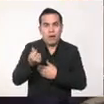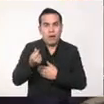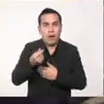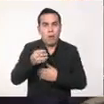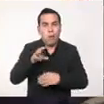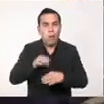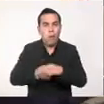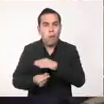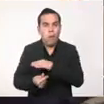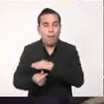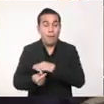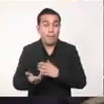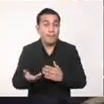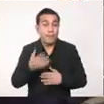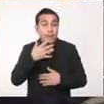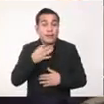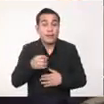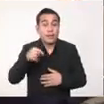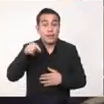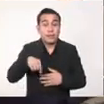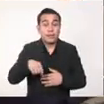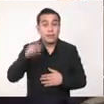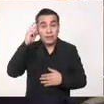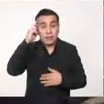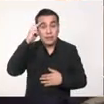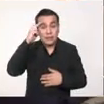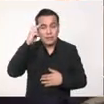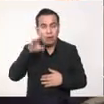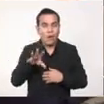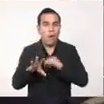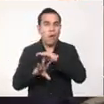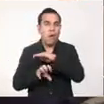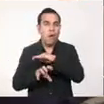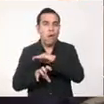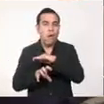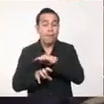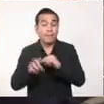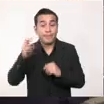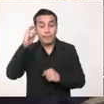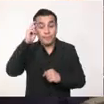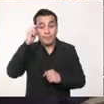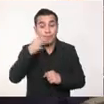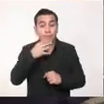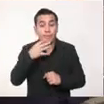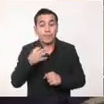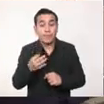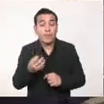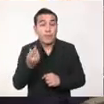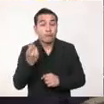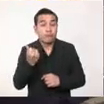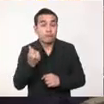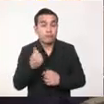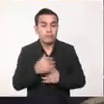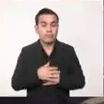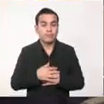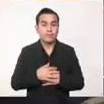oscuro. Lo que aquí le llamamos los maletines negros, porque literalmente iban en maletín negro el dinero.